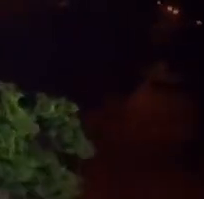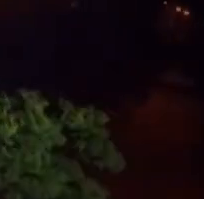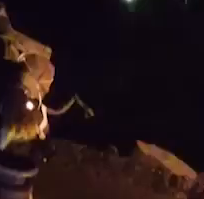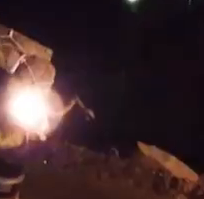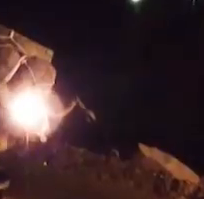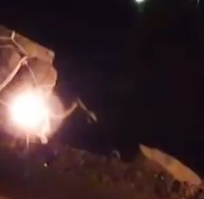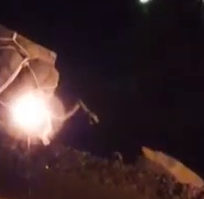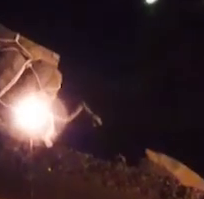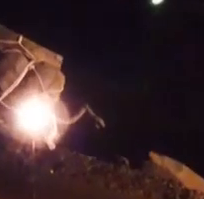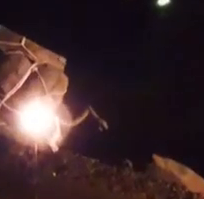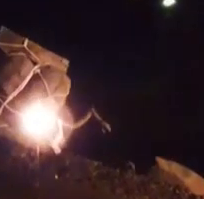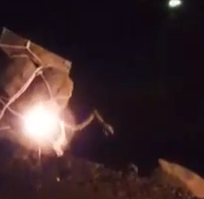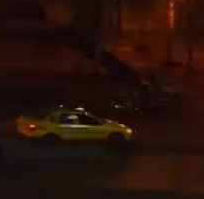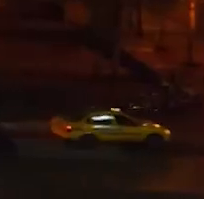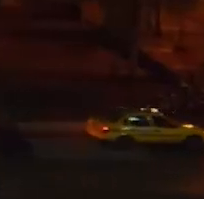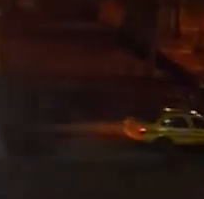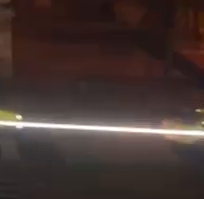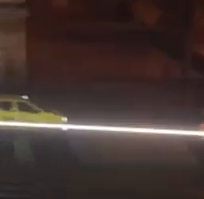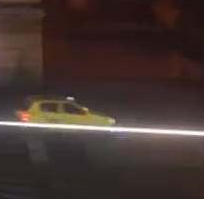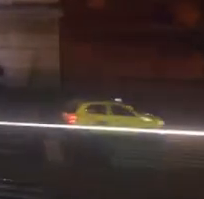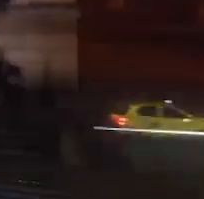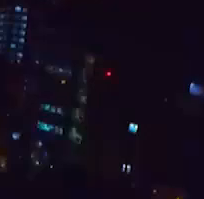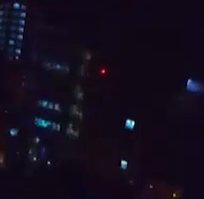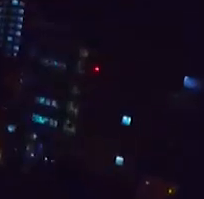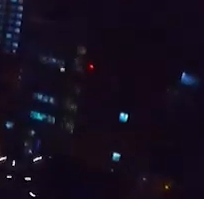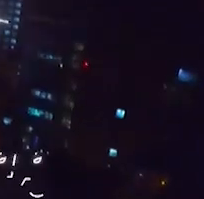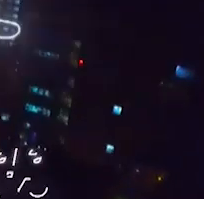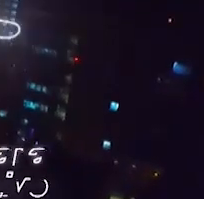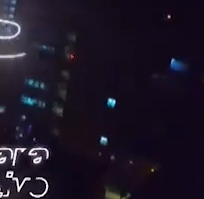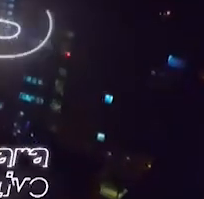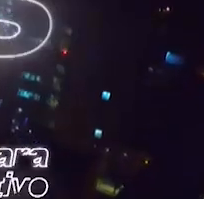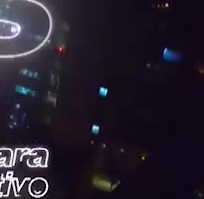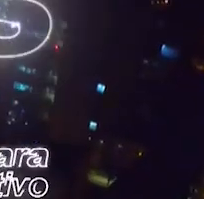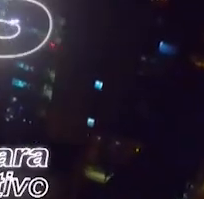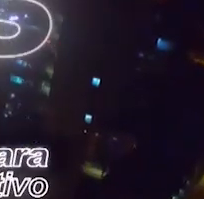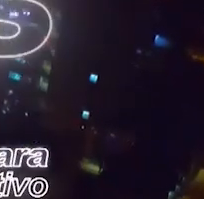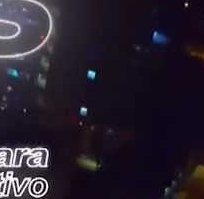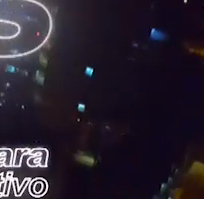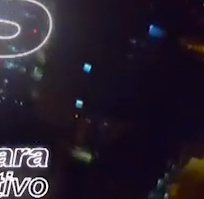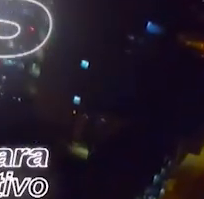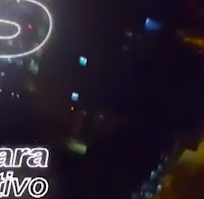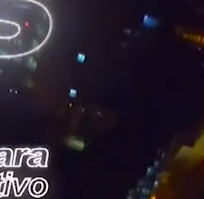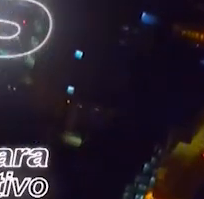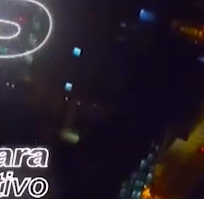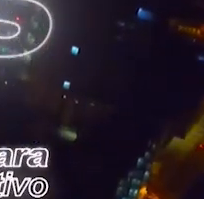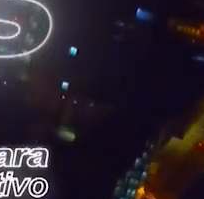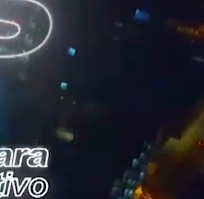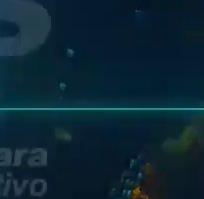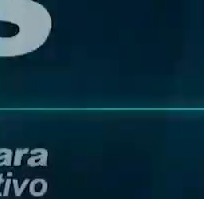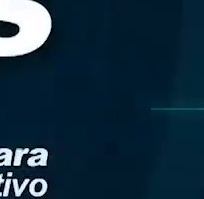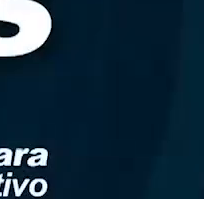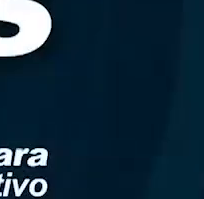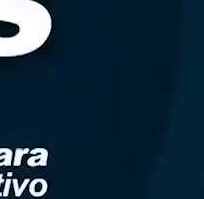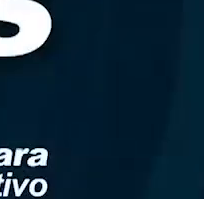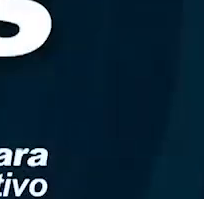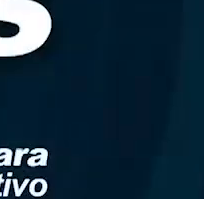región. Comienza Telecafé Noticias, con la mejor y más completa información del Triángulo del